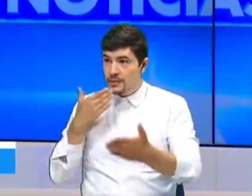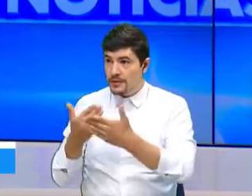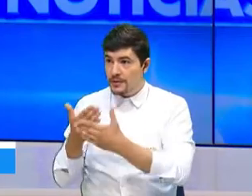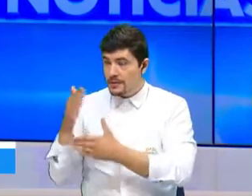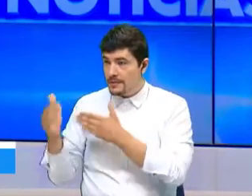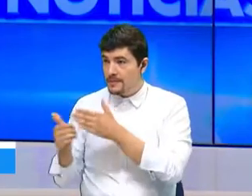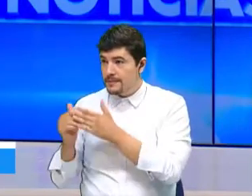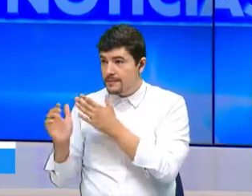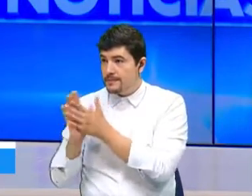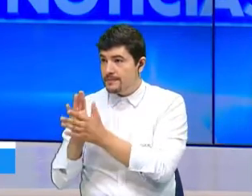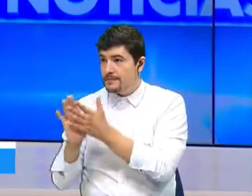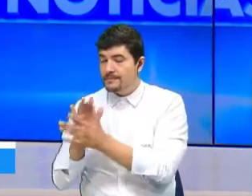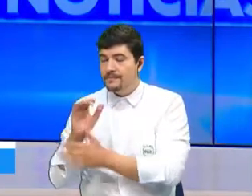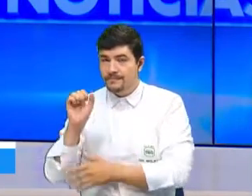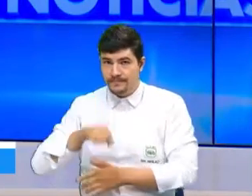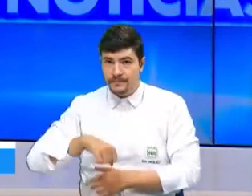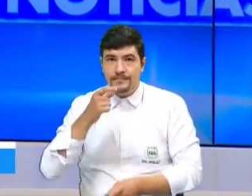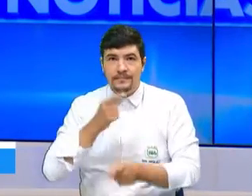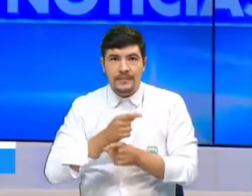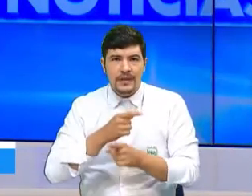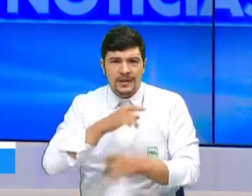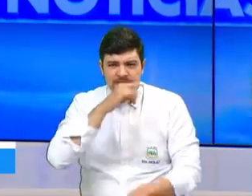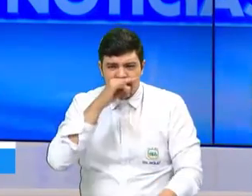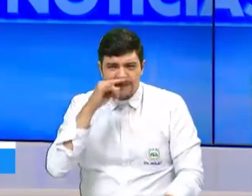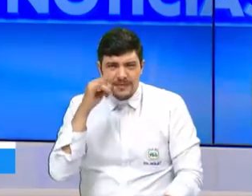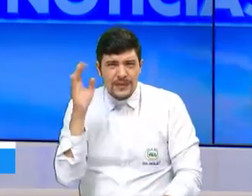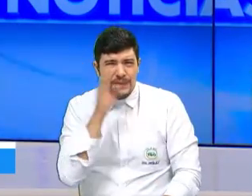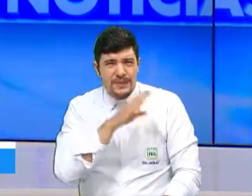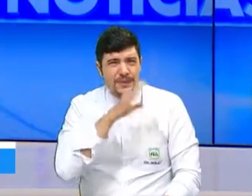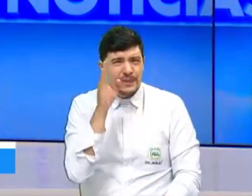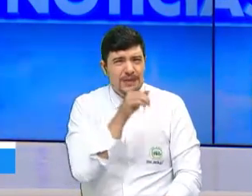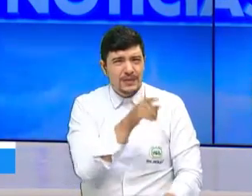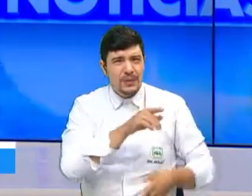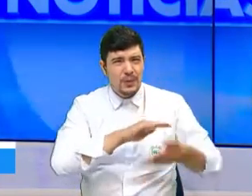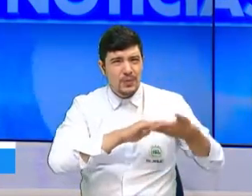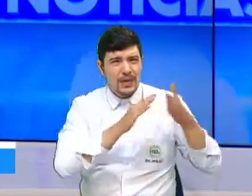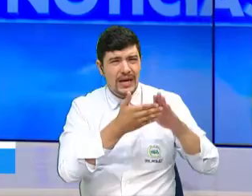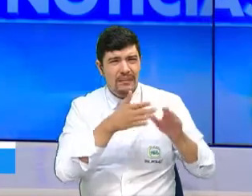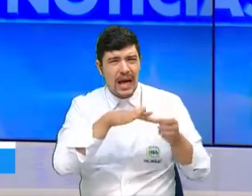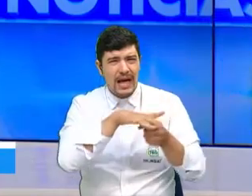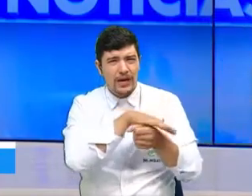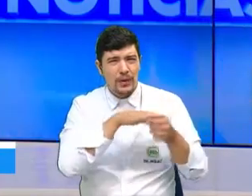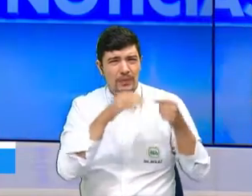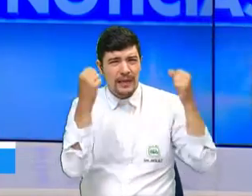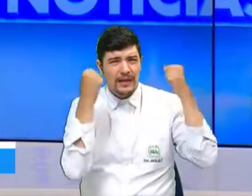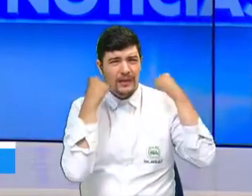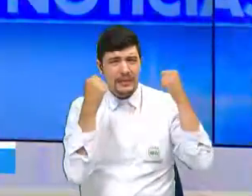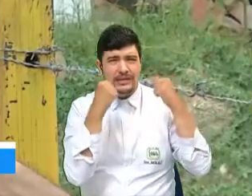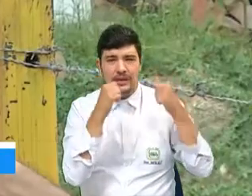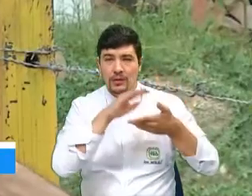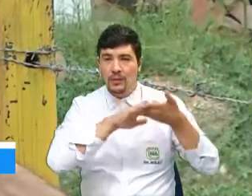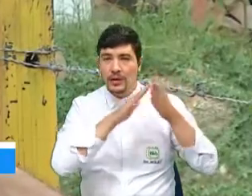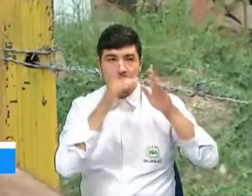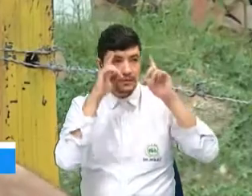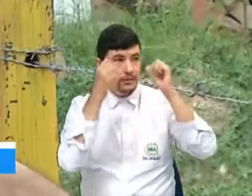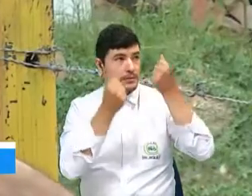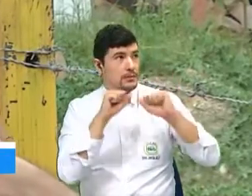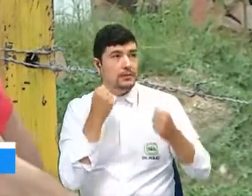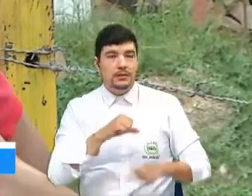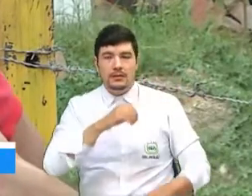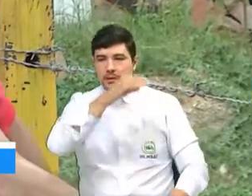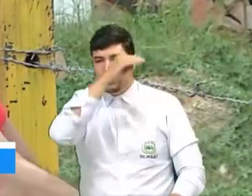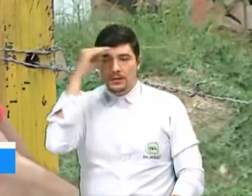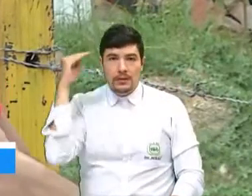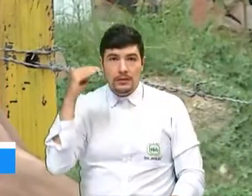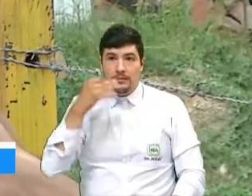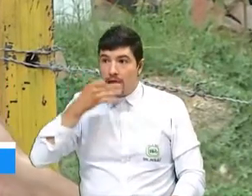y es que los malos olores y las plagas tienen desesperados a los vecinos de un sector popular en piedecuesta y es cierto que hay un dicho que